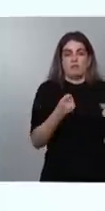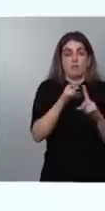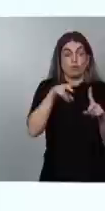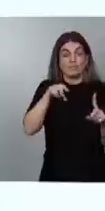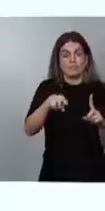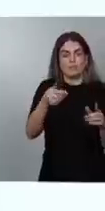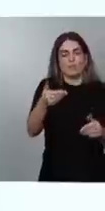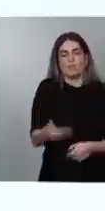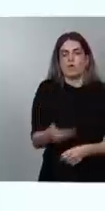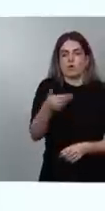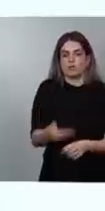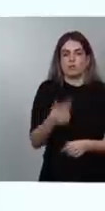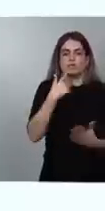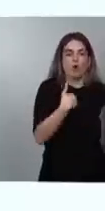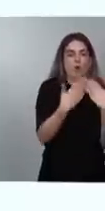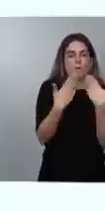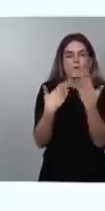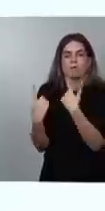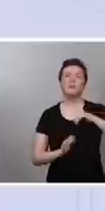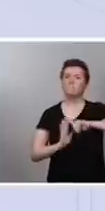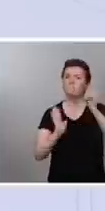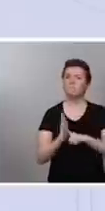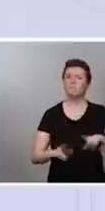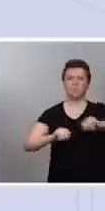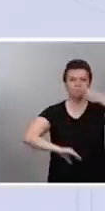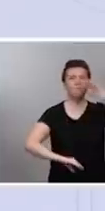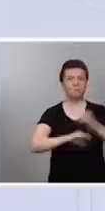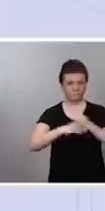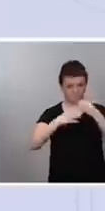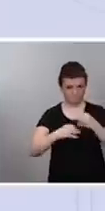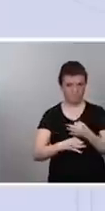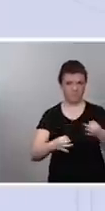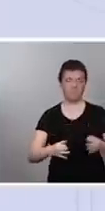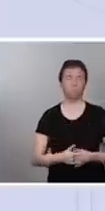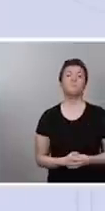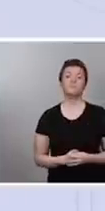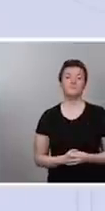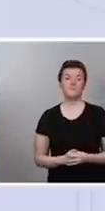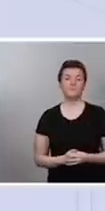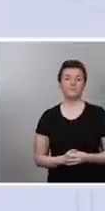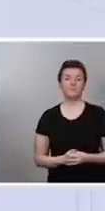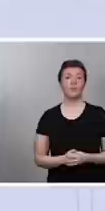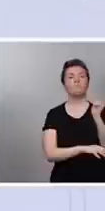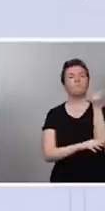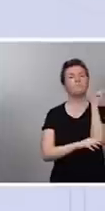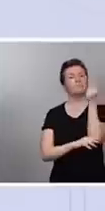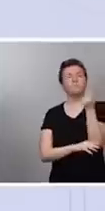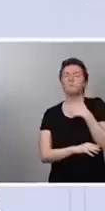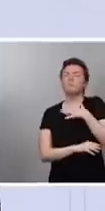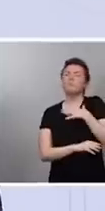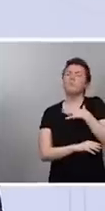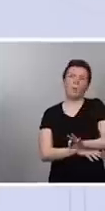importa es lo que le han localizado, porque si yo veo que un presidente del gobierno, cuando le entran en el móvil, empieza a regalar el Sáhara,